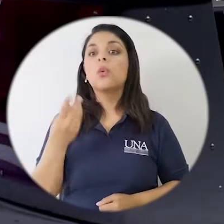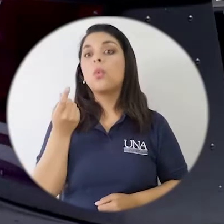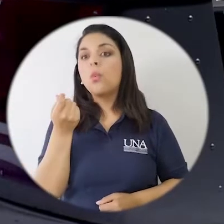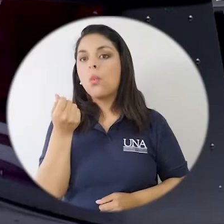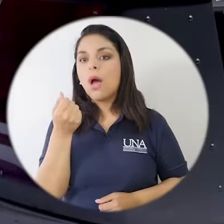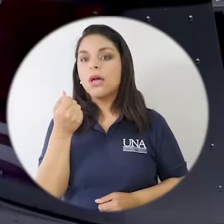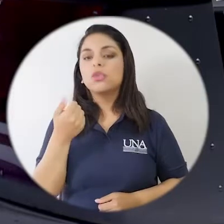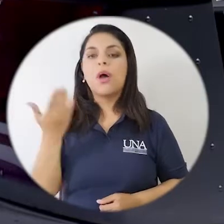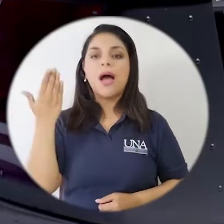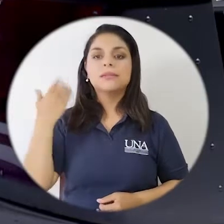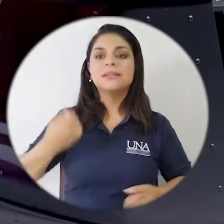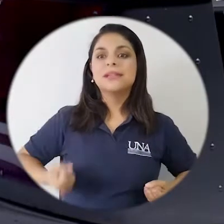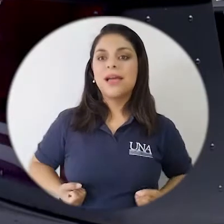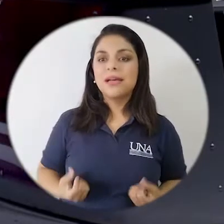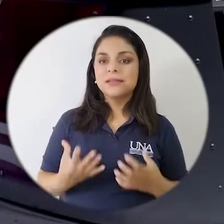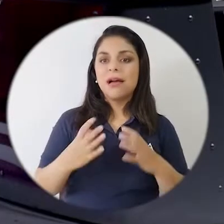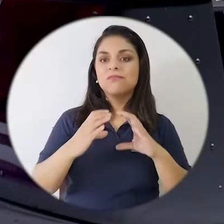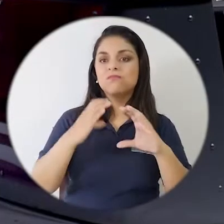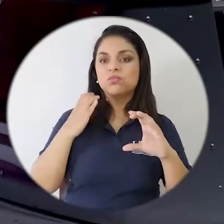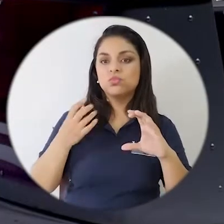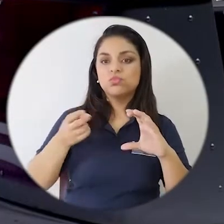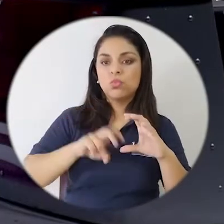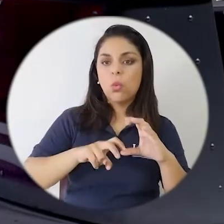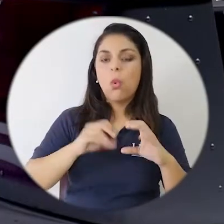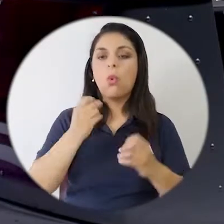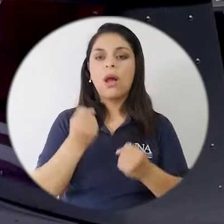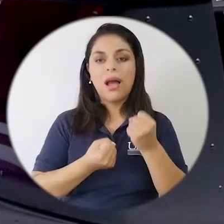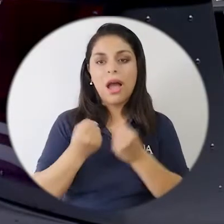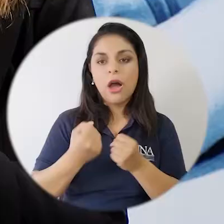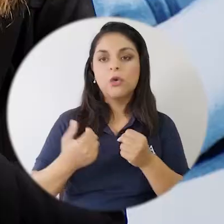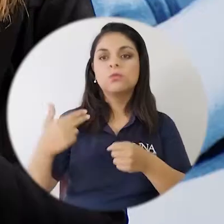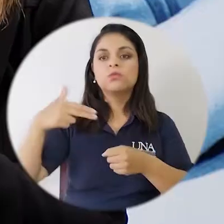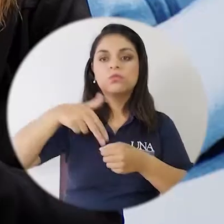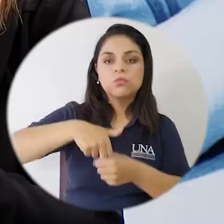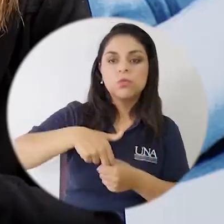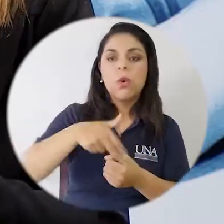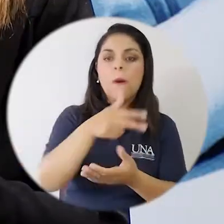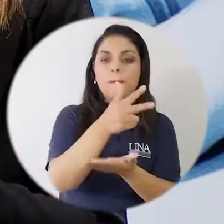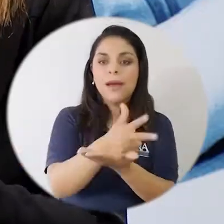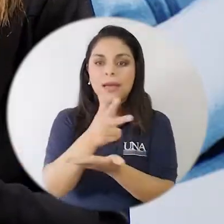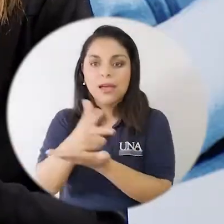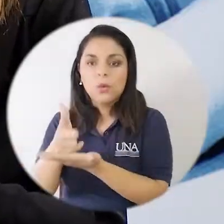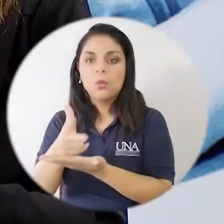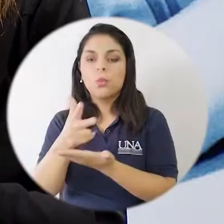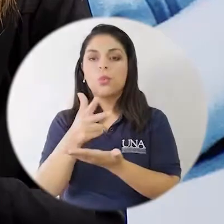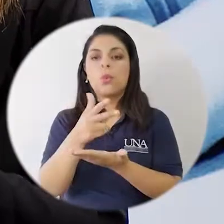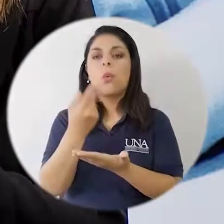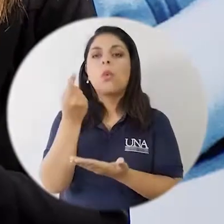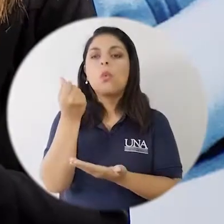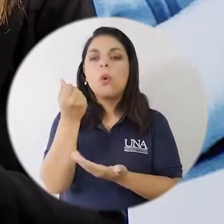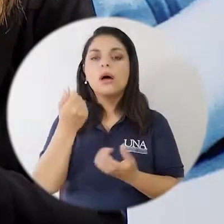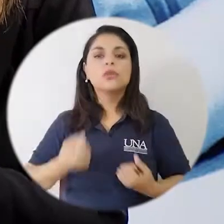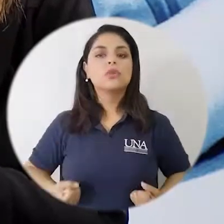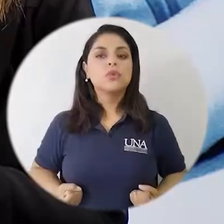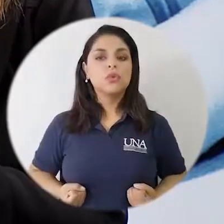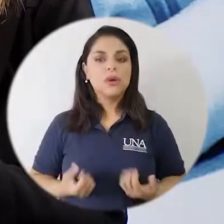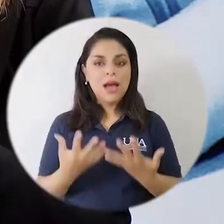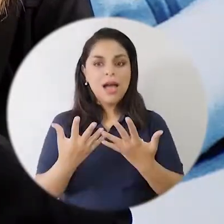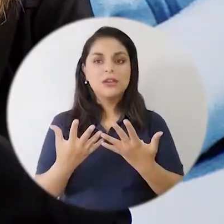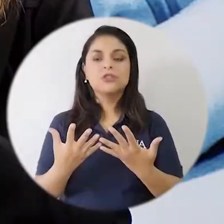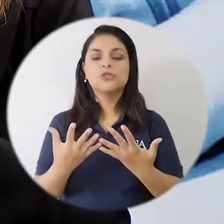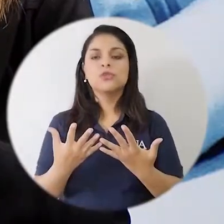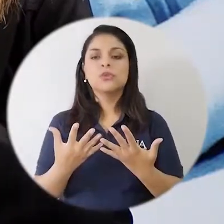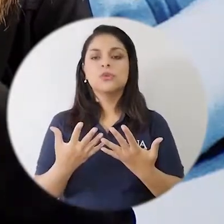¿Cuánto me gasto de bus? ¿Cuánto me gasto de carro? ¿Cuánto me gasto de parqueo si no tengo donde parquear? ¿Cuánto me